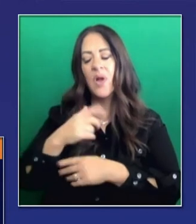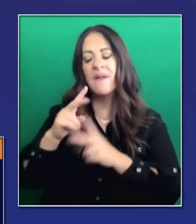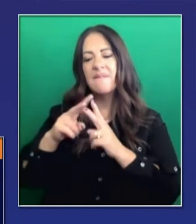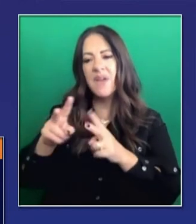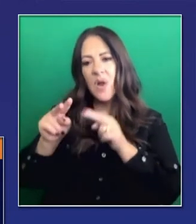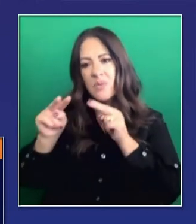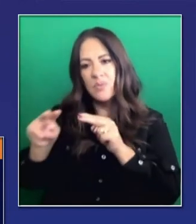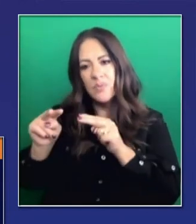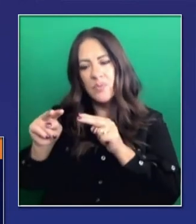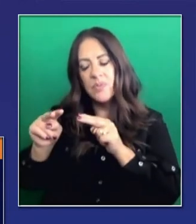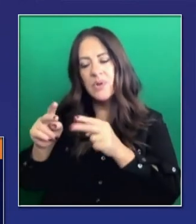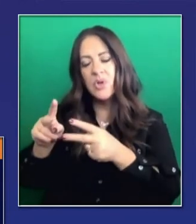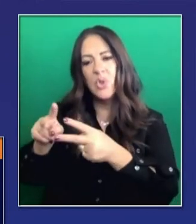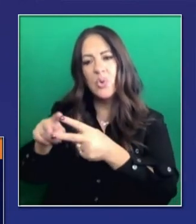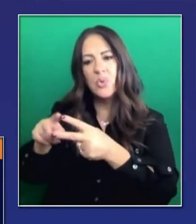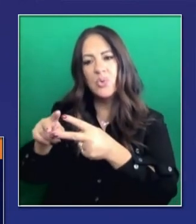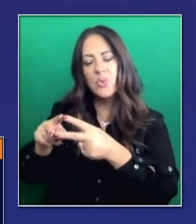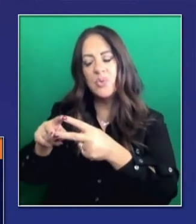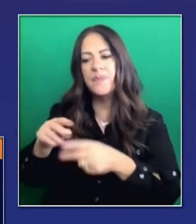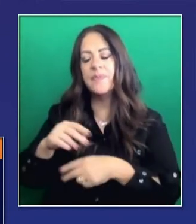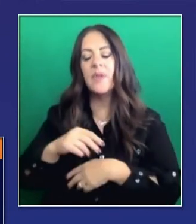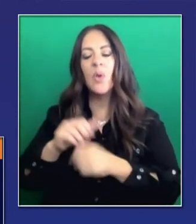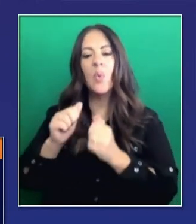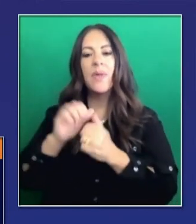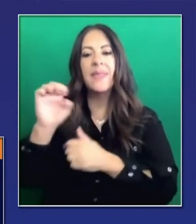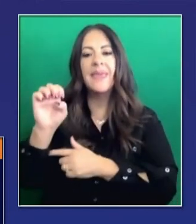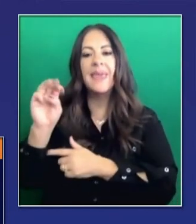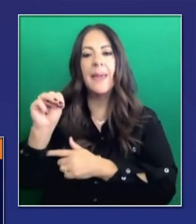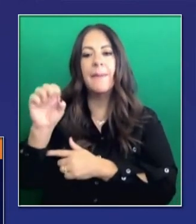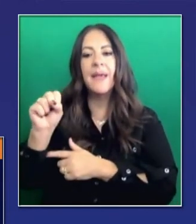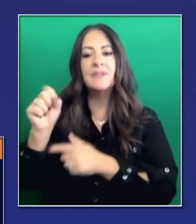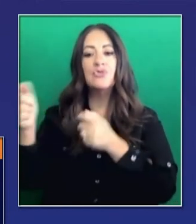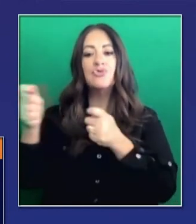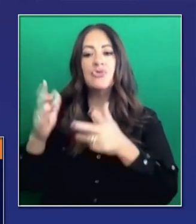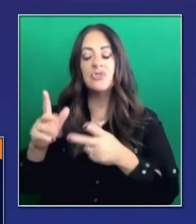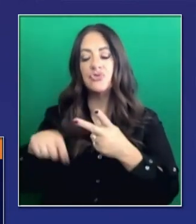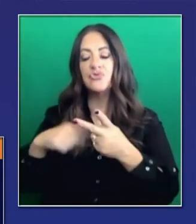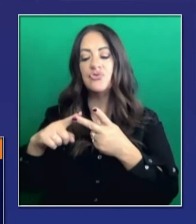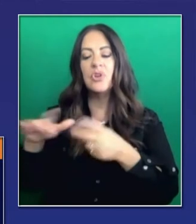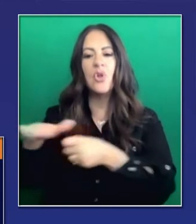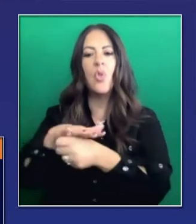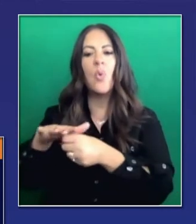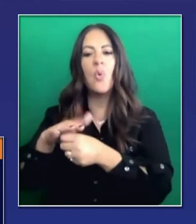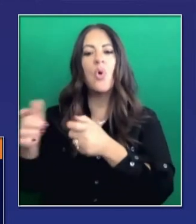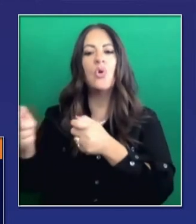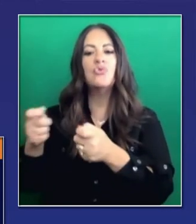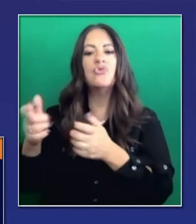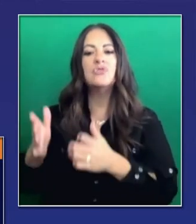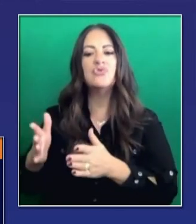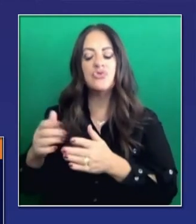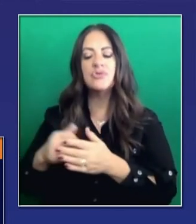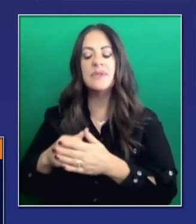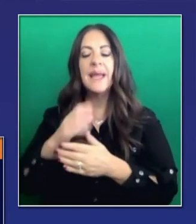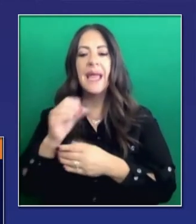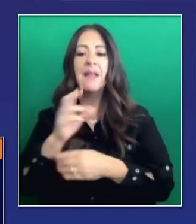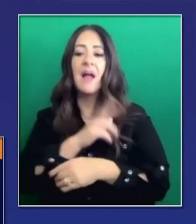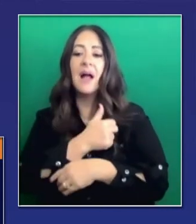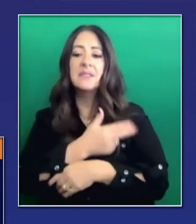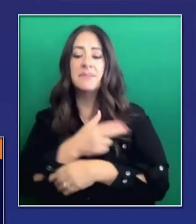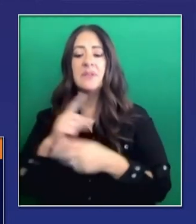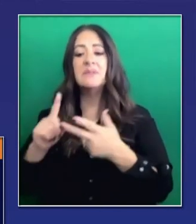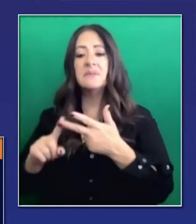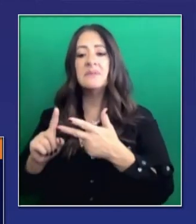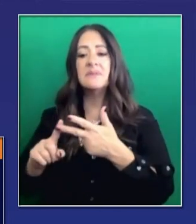muy allegadamente con los directores locales, los líderes en el ámbito de salud, con